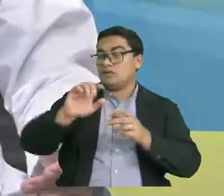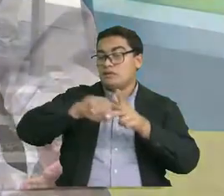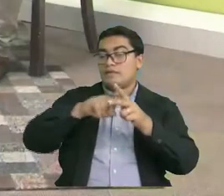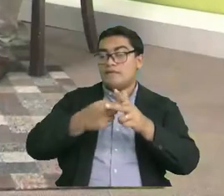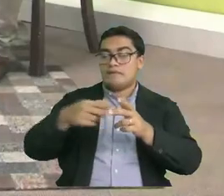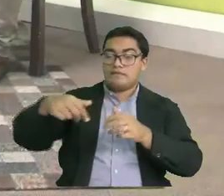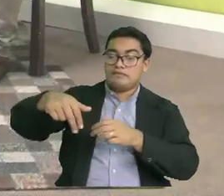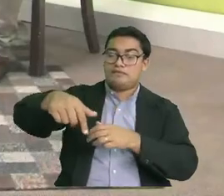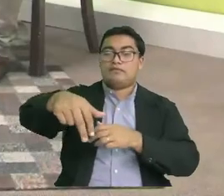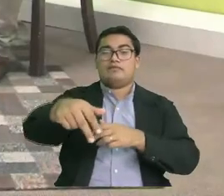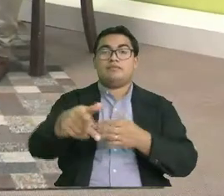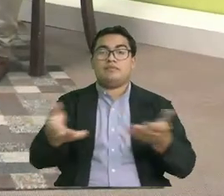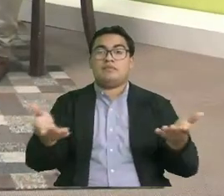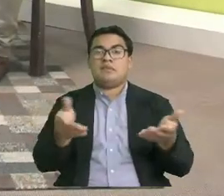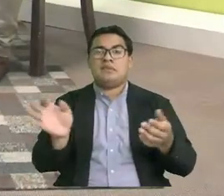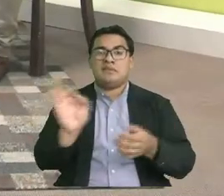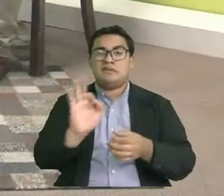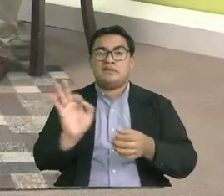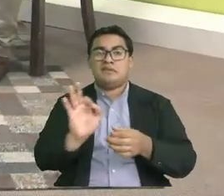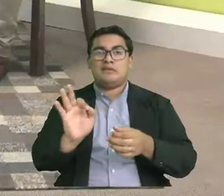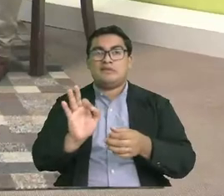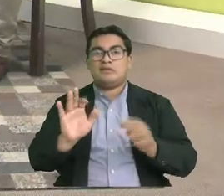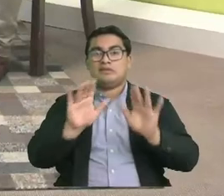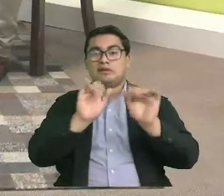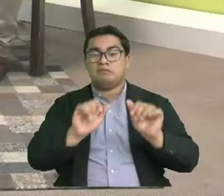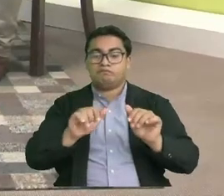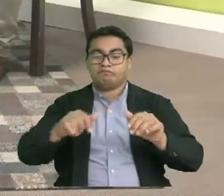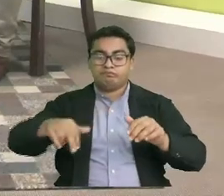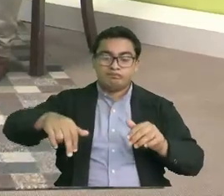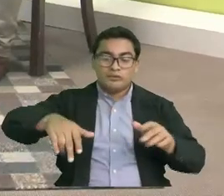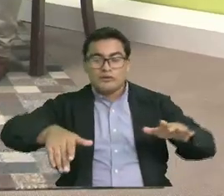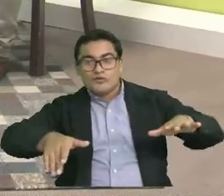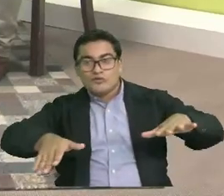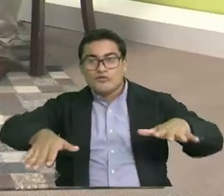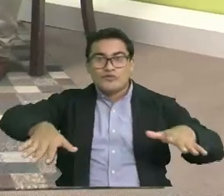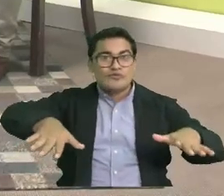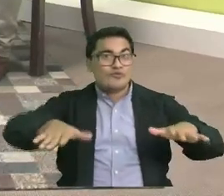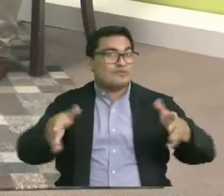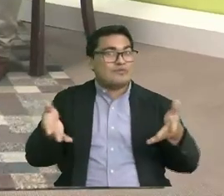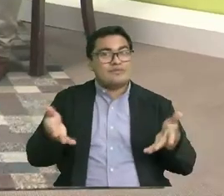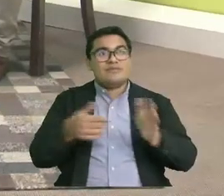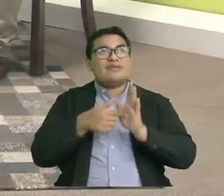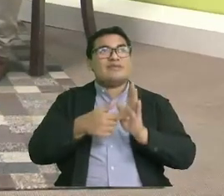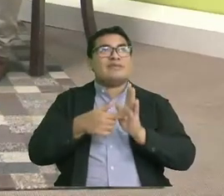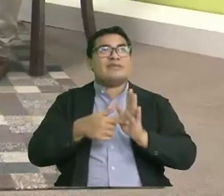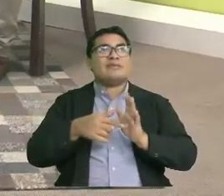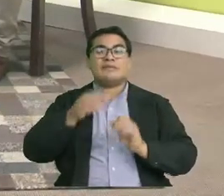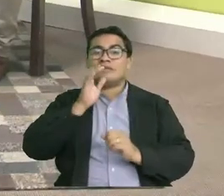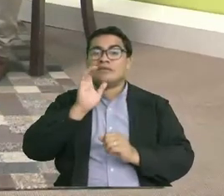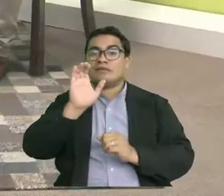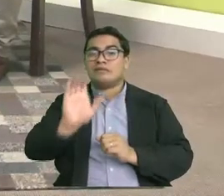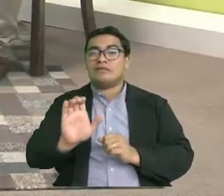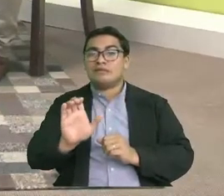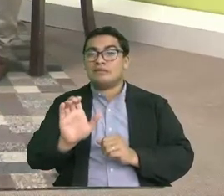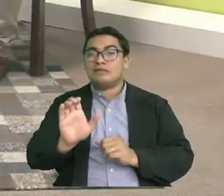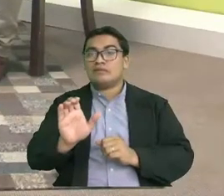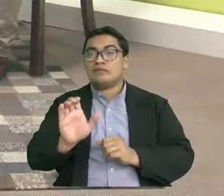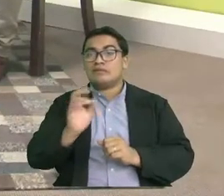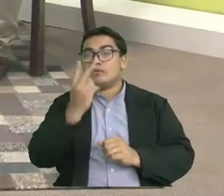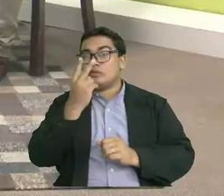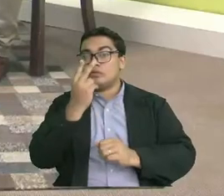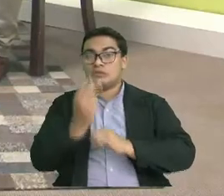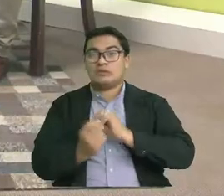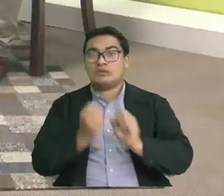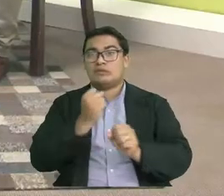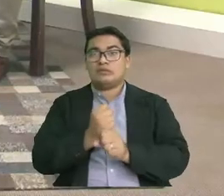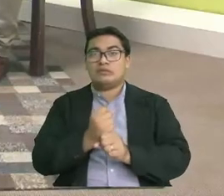es la forma. La forma, exacto, se viene dando cuando el niño da sus primeros pasos. Correcto. Entonces, cuando un niño te llega a la consulta de 2 años de